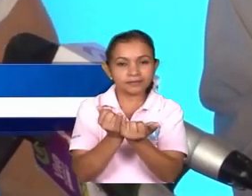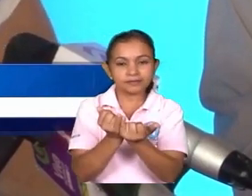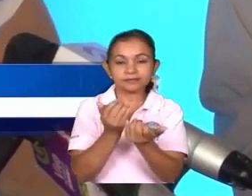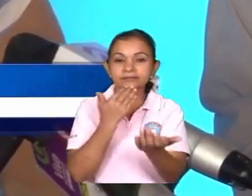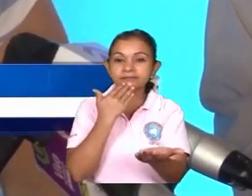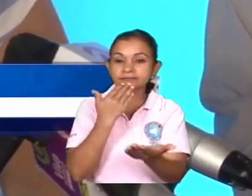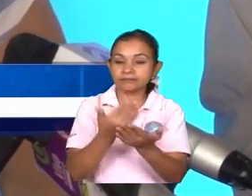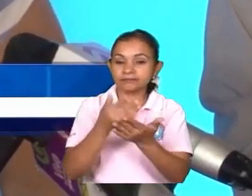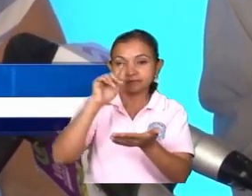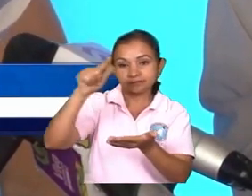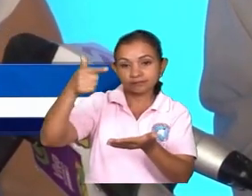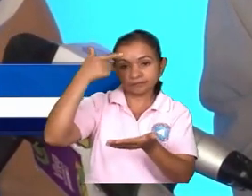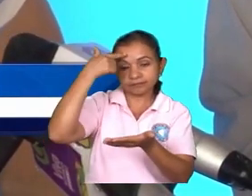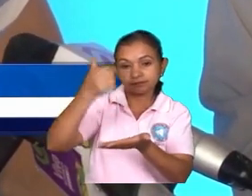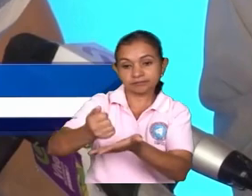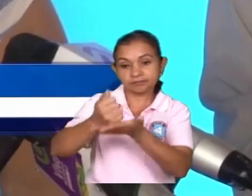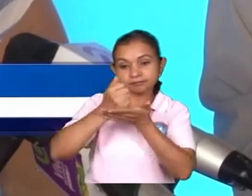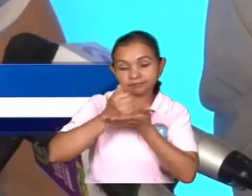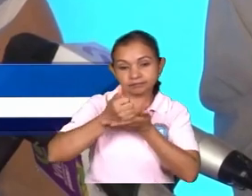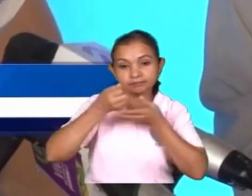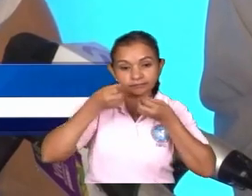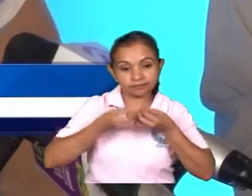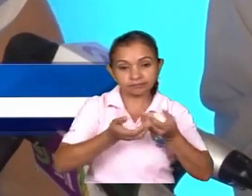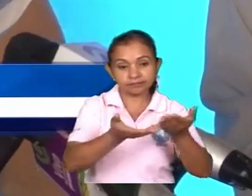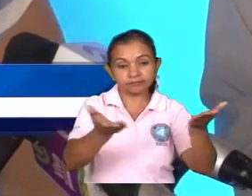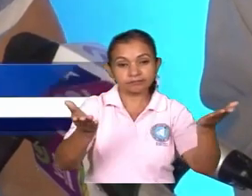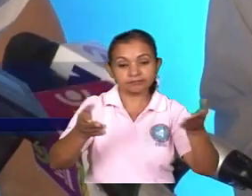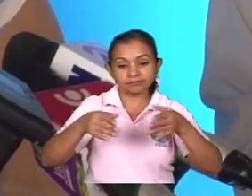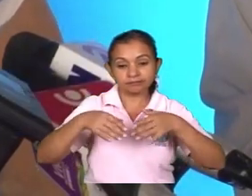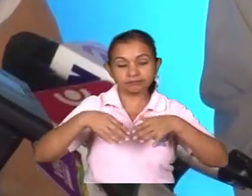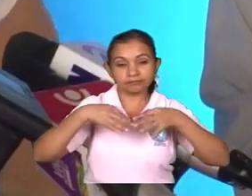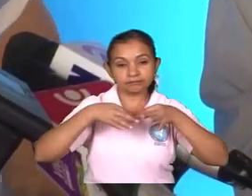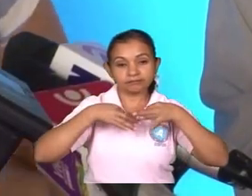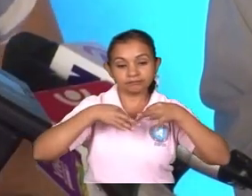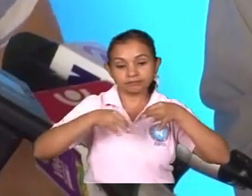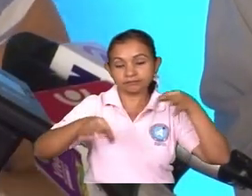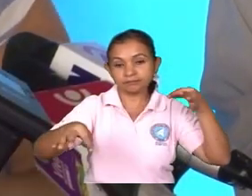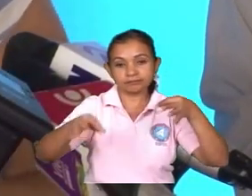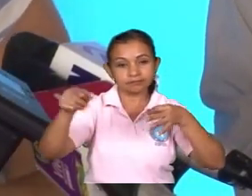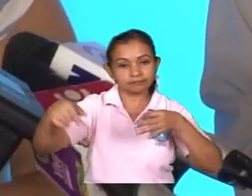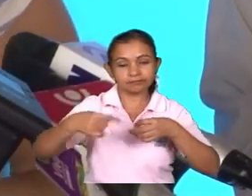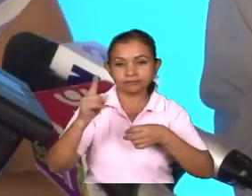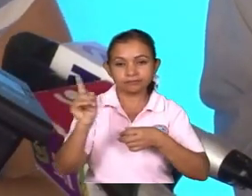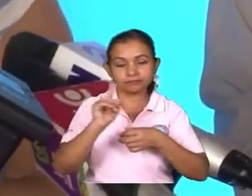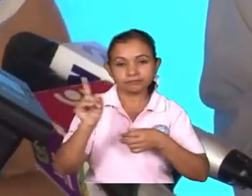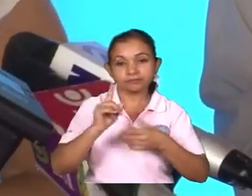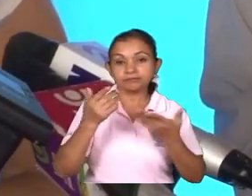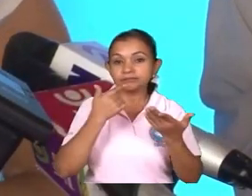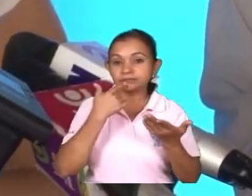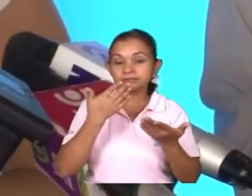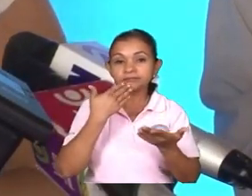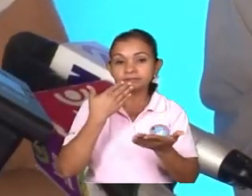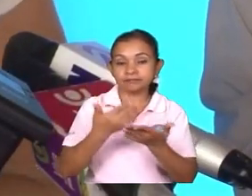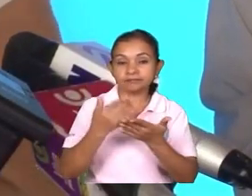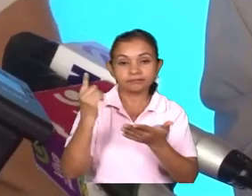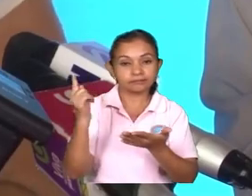al gobierno he expandido mi negocio. Ahora tengo textil también, pero no lo traje en este momento, porque gracias a todos esos apoyos que nos da nuestro gobierno